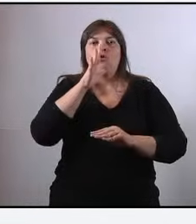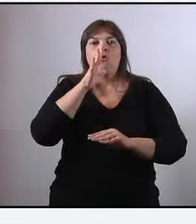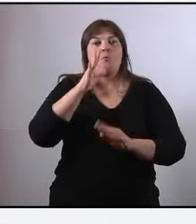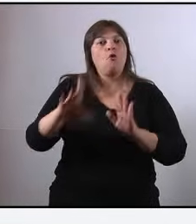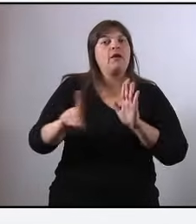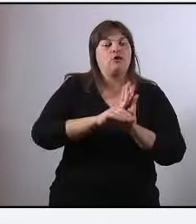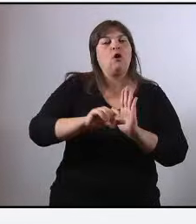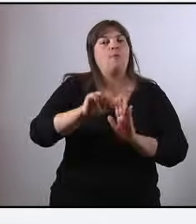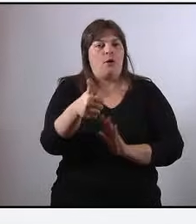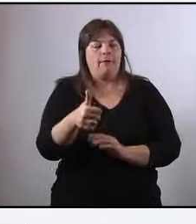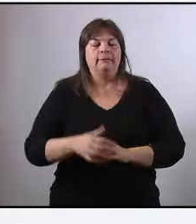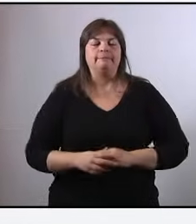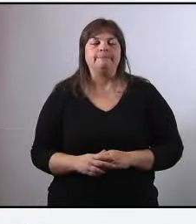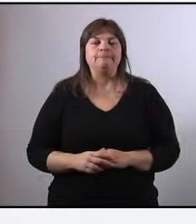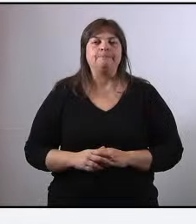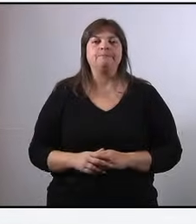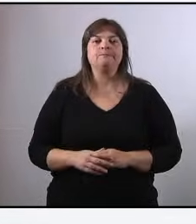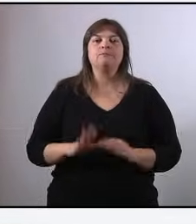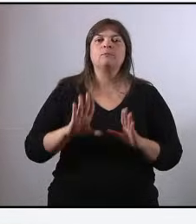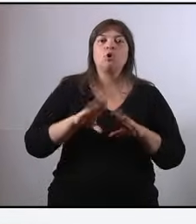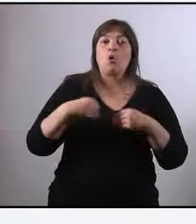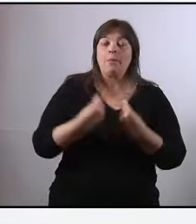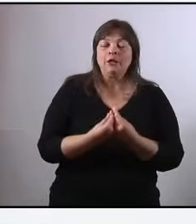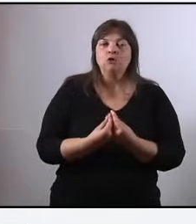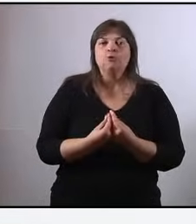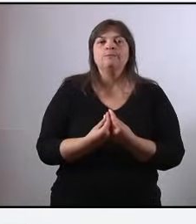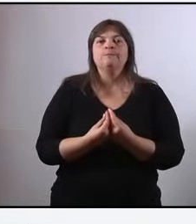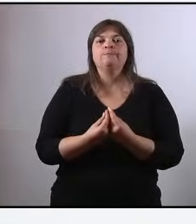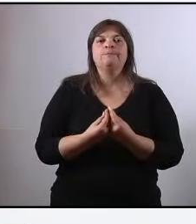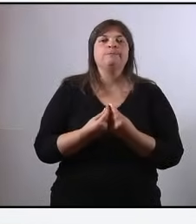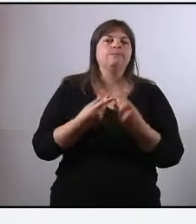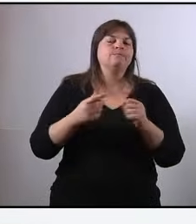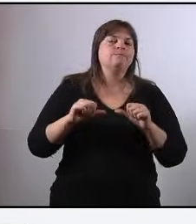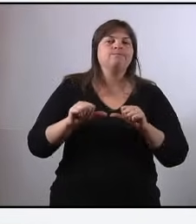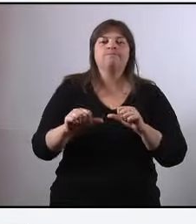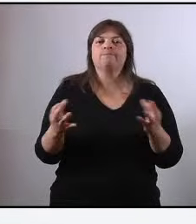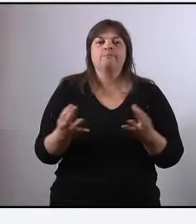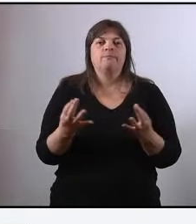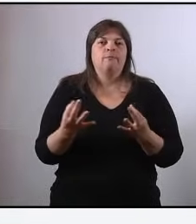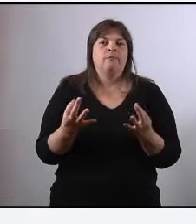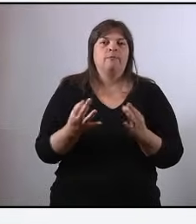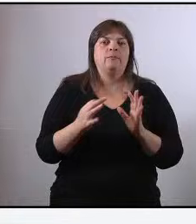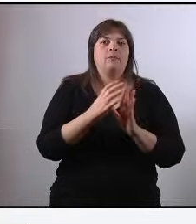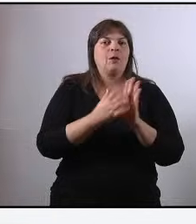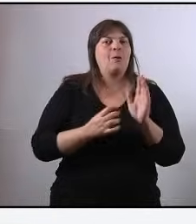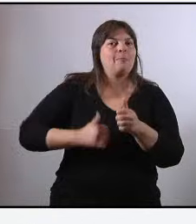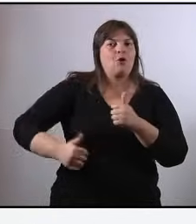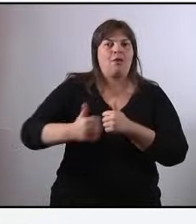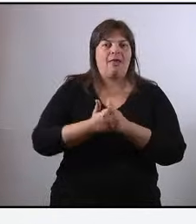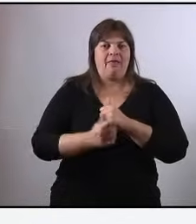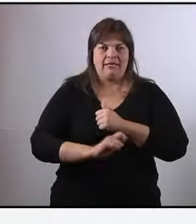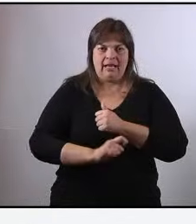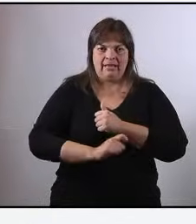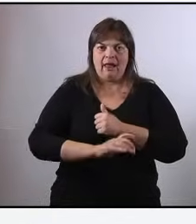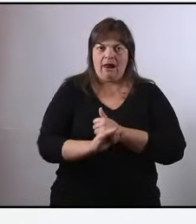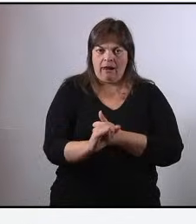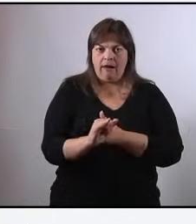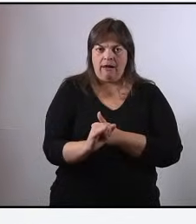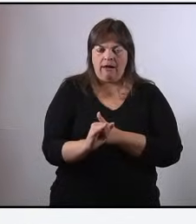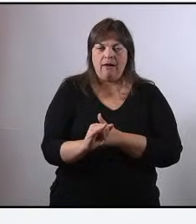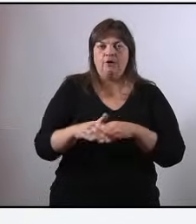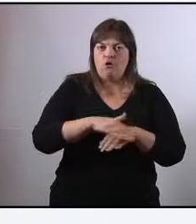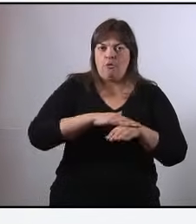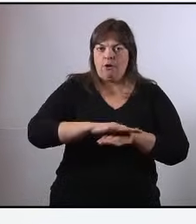este decreto. El documento parte de una premisa, de una prioridad estratégica para nuestro